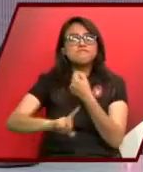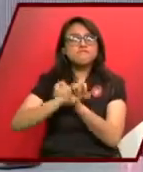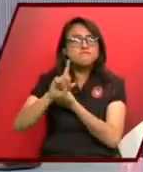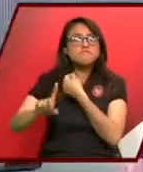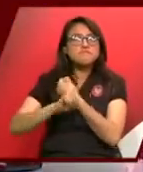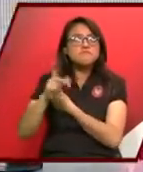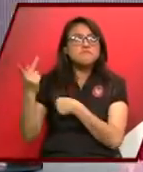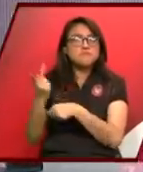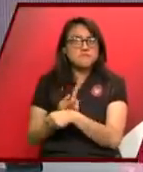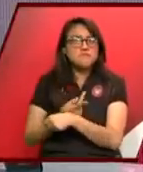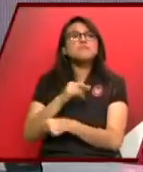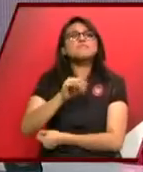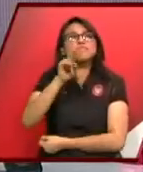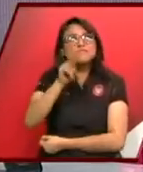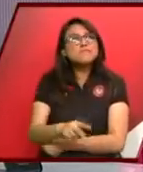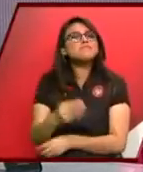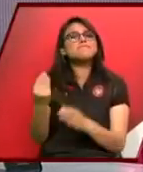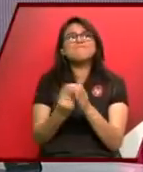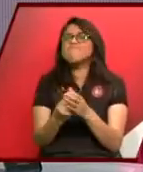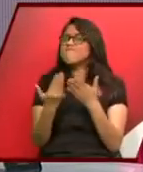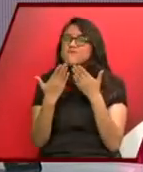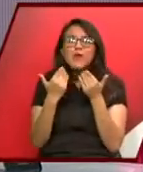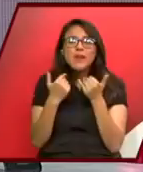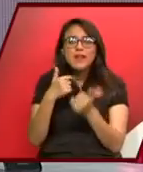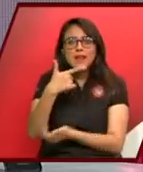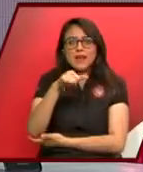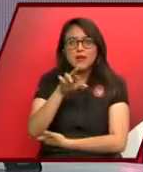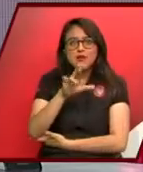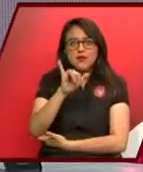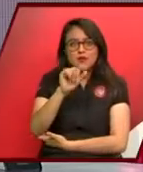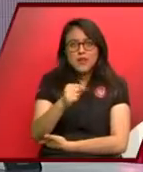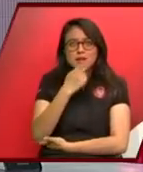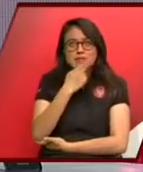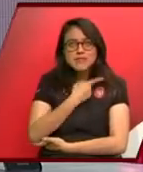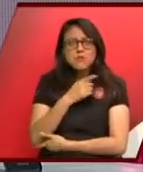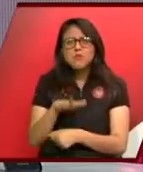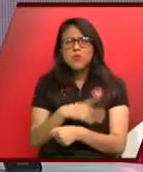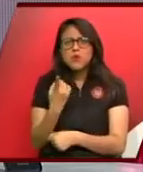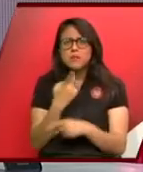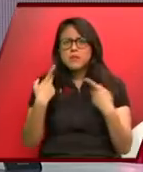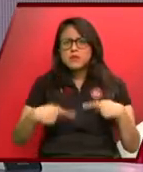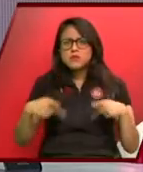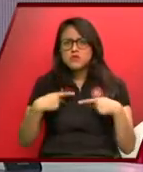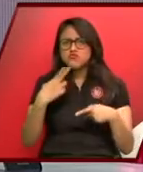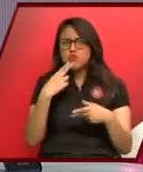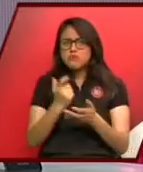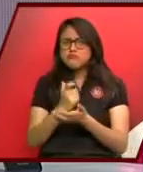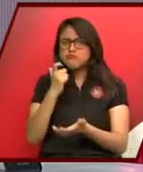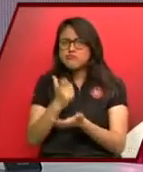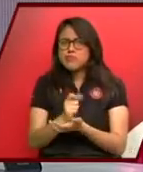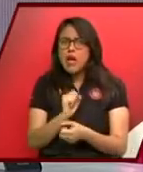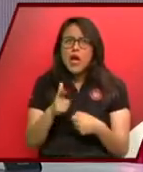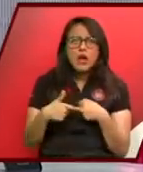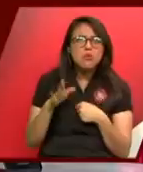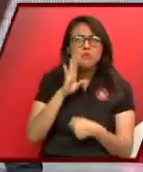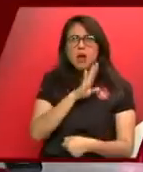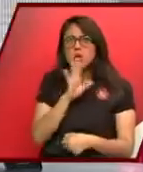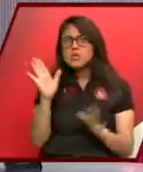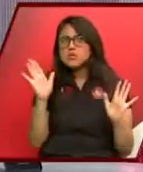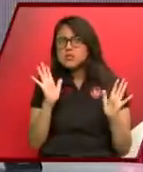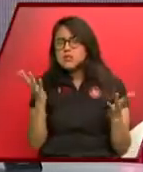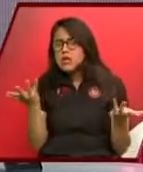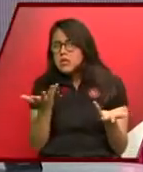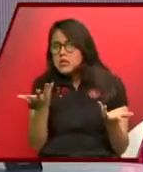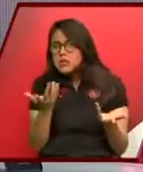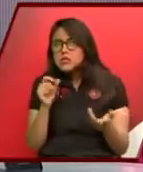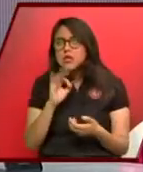perjudicados. Sí, los dejó sin clases. Gloria Escalera nos platica por qué el que manejó los recursos algo hizo. Yo creo que no fue a la